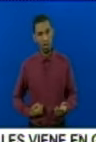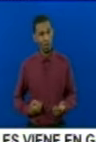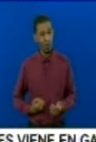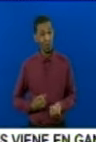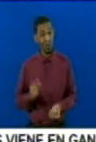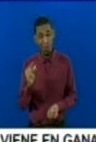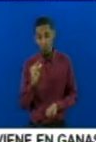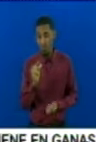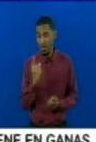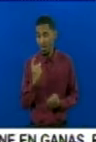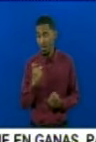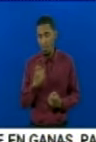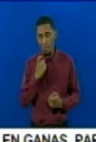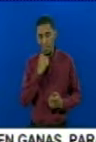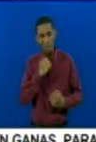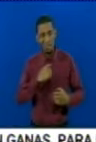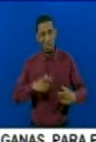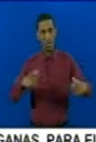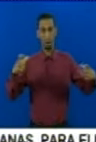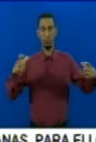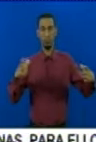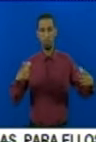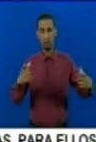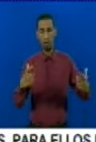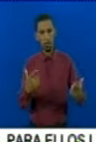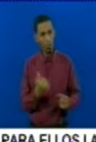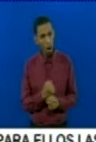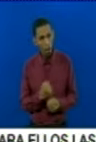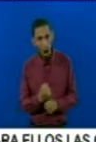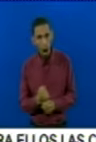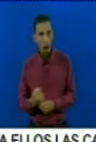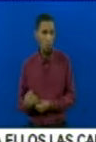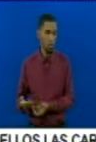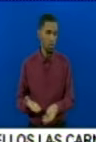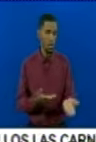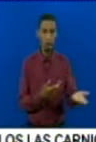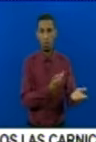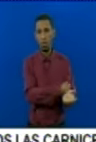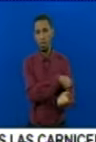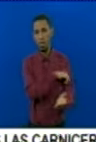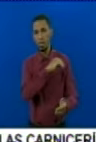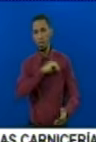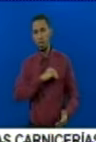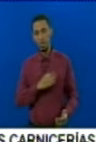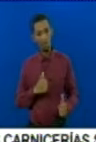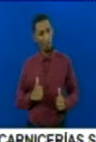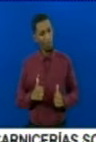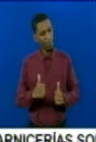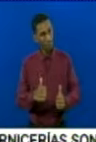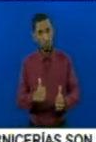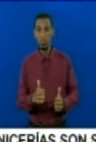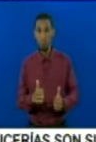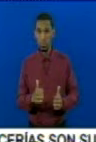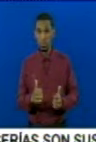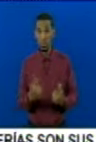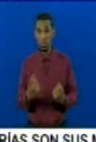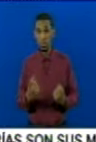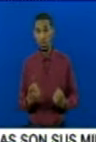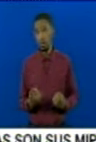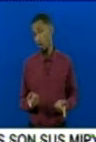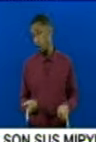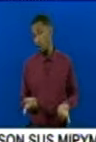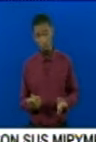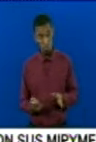lo que hagamos en función de hacerle llegar a nuestro pueblo estos recursos que básicamente